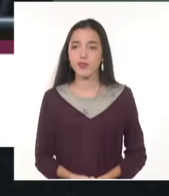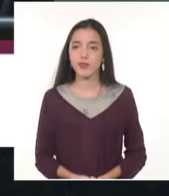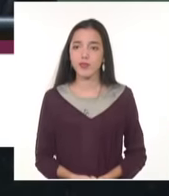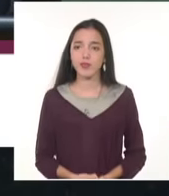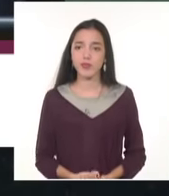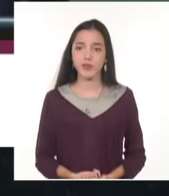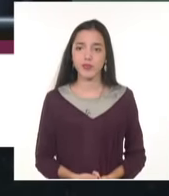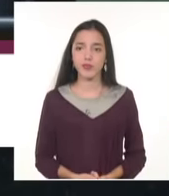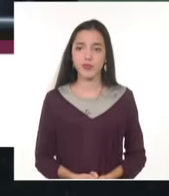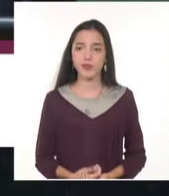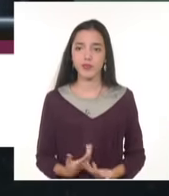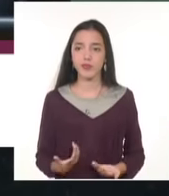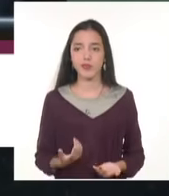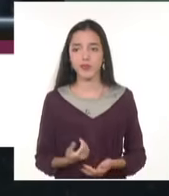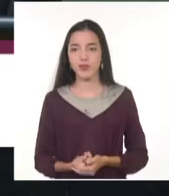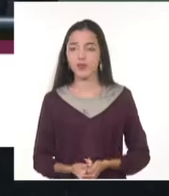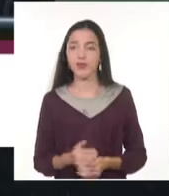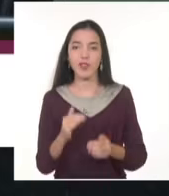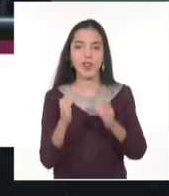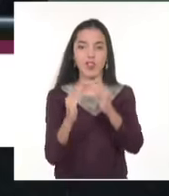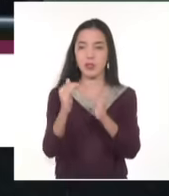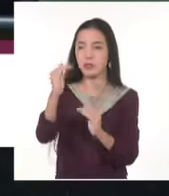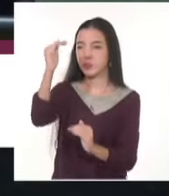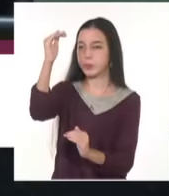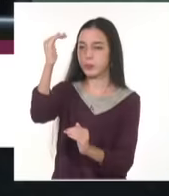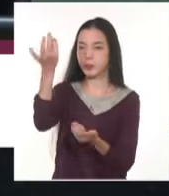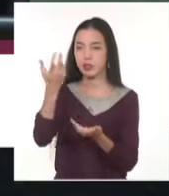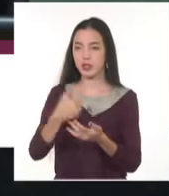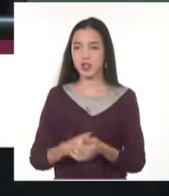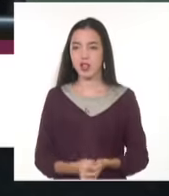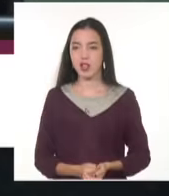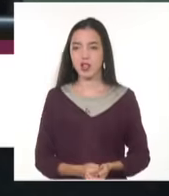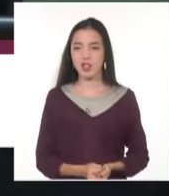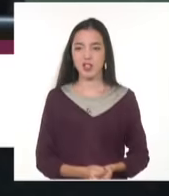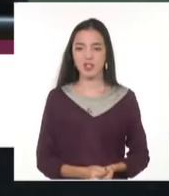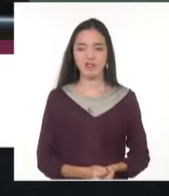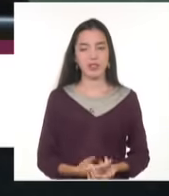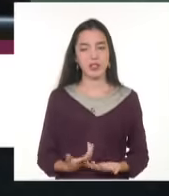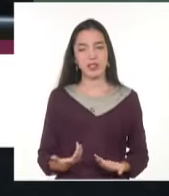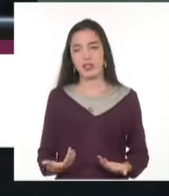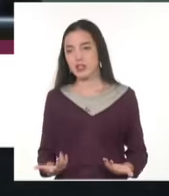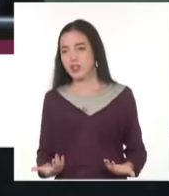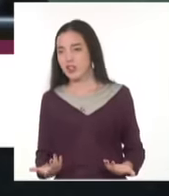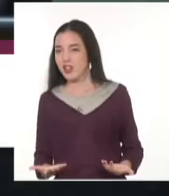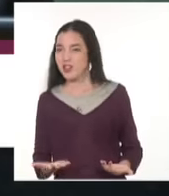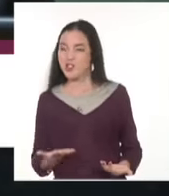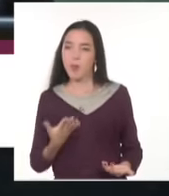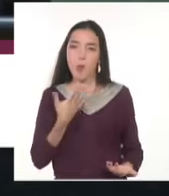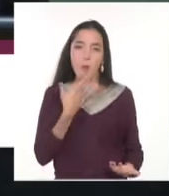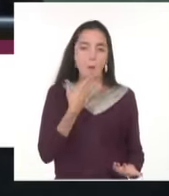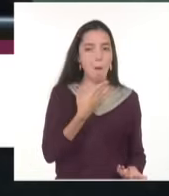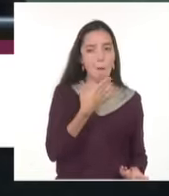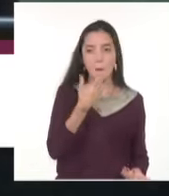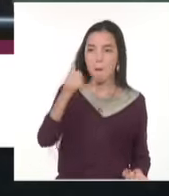expansionistas y supremacistas socavan de modo alarmante la paz y la